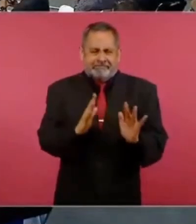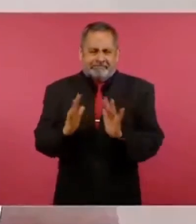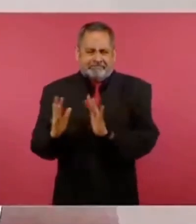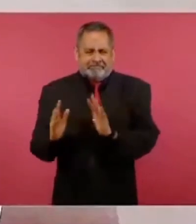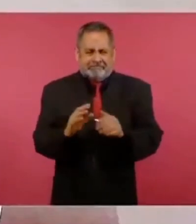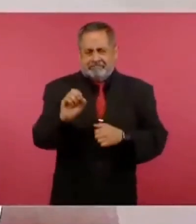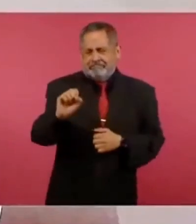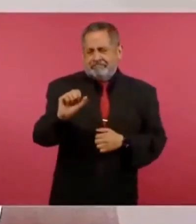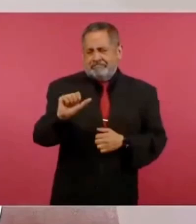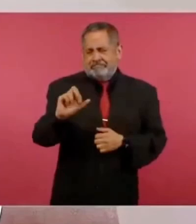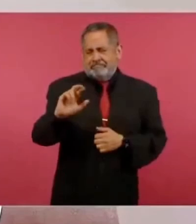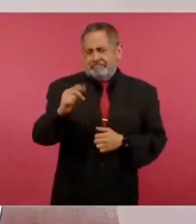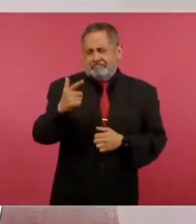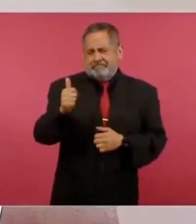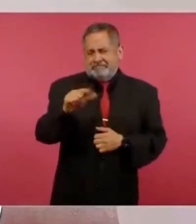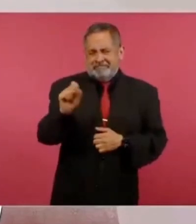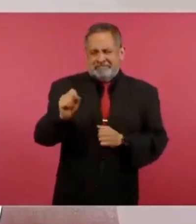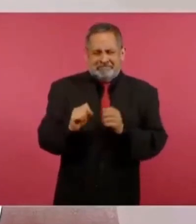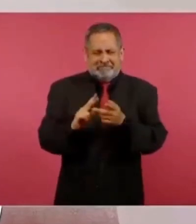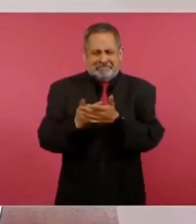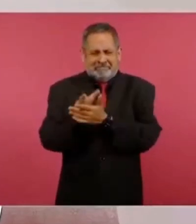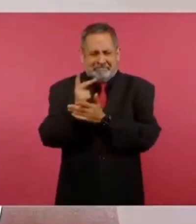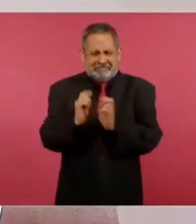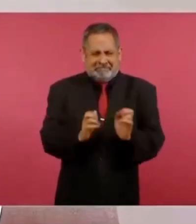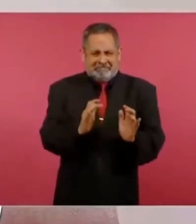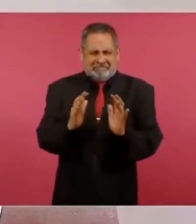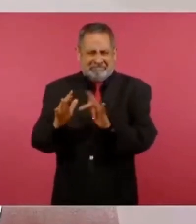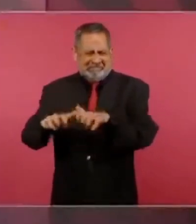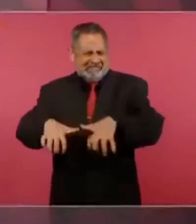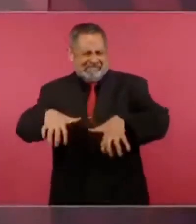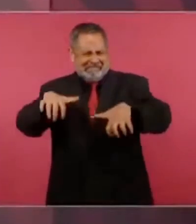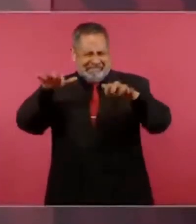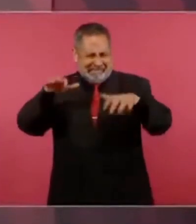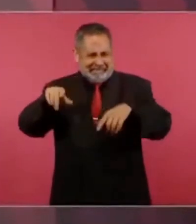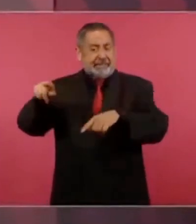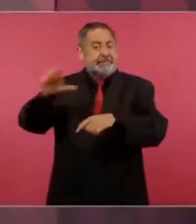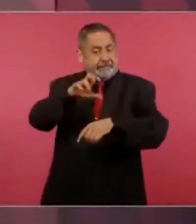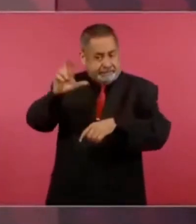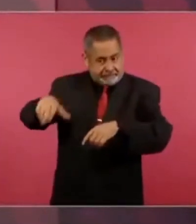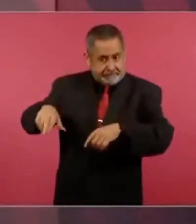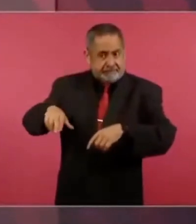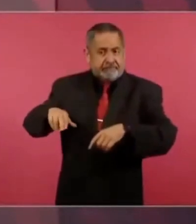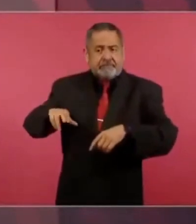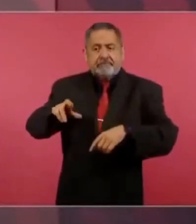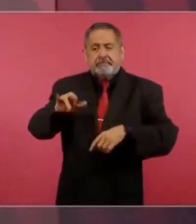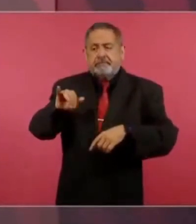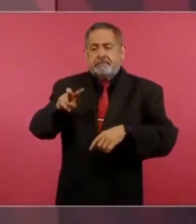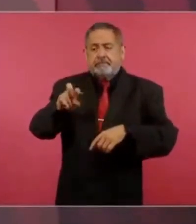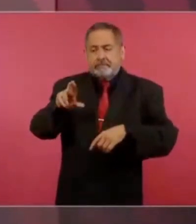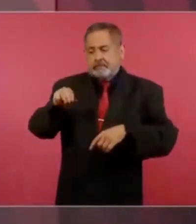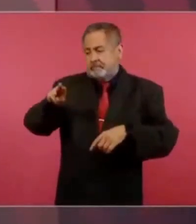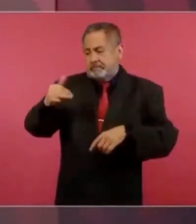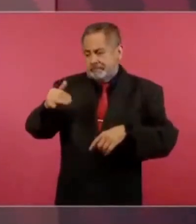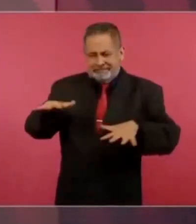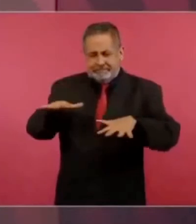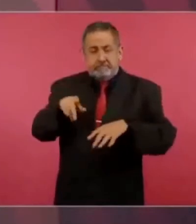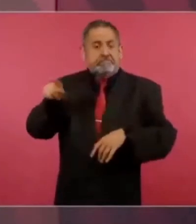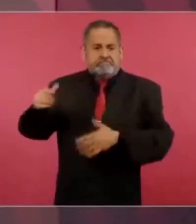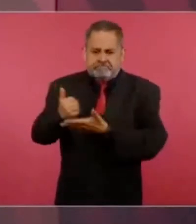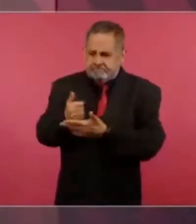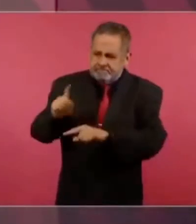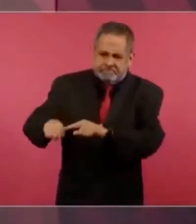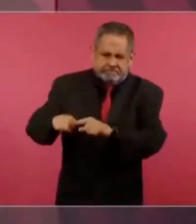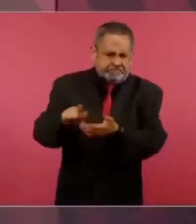en el Caribe mexicano, en Cancún, en la Riviera Maya. En lo